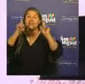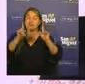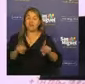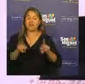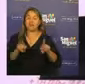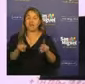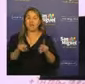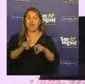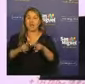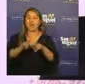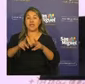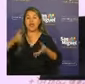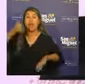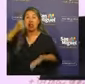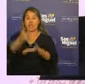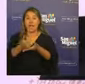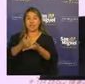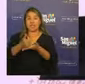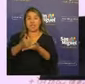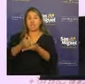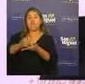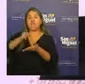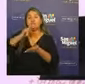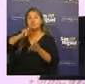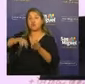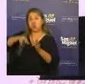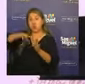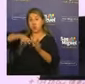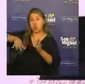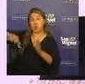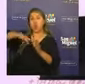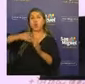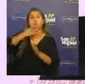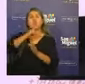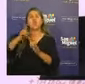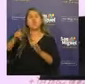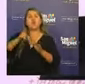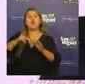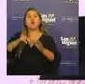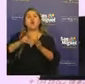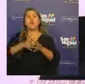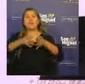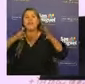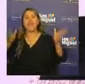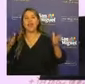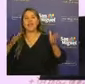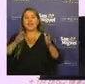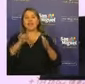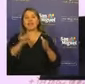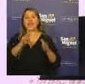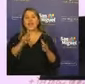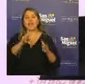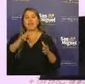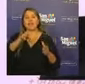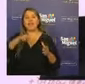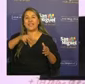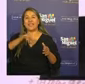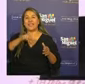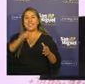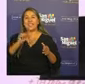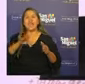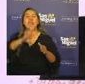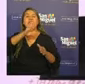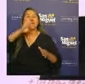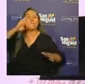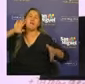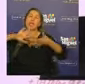los alcaldes de la zona sur dijeron, ¿por qué no en Gran Avenida? Pues bien, vamos a limpiar todas las